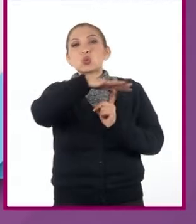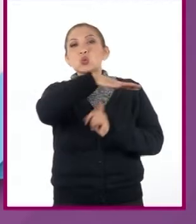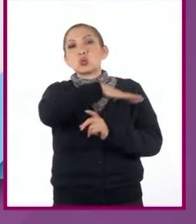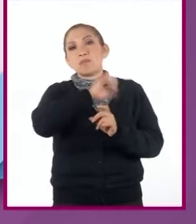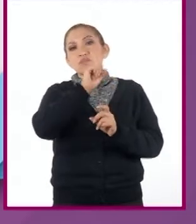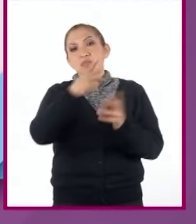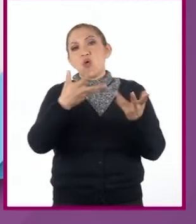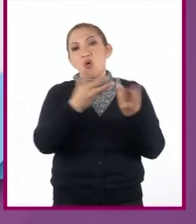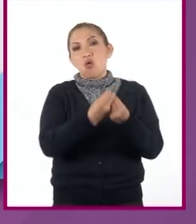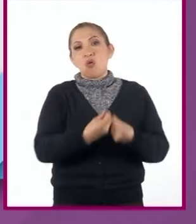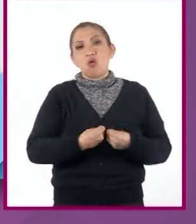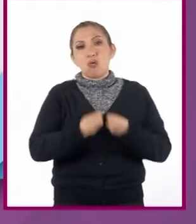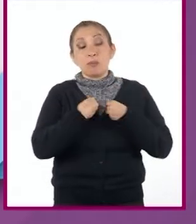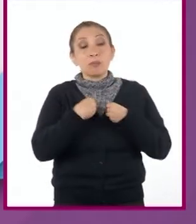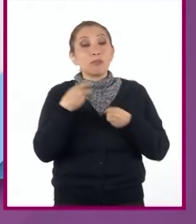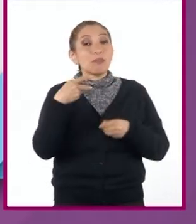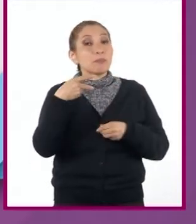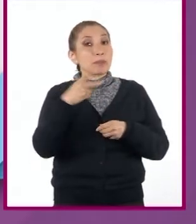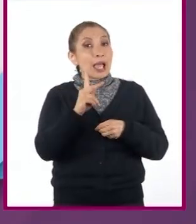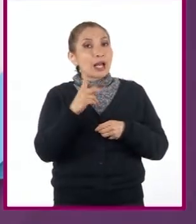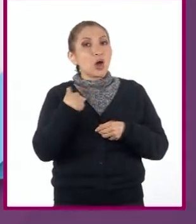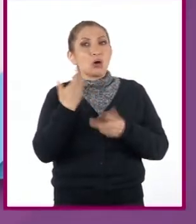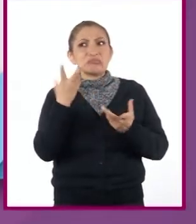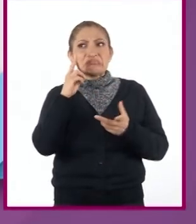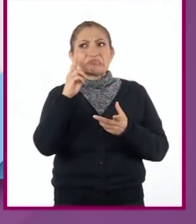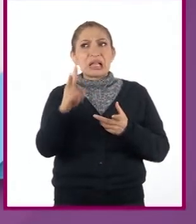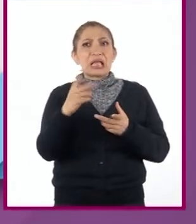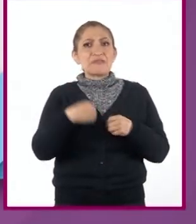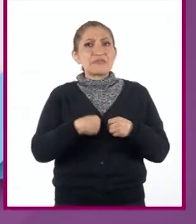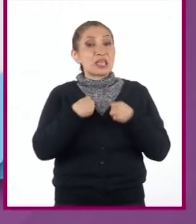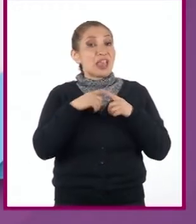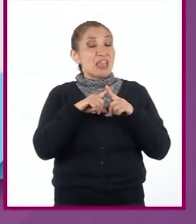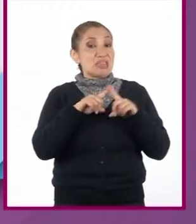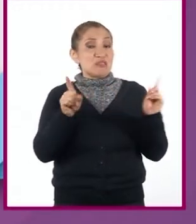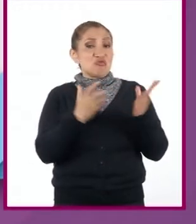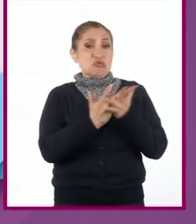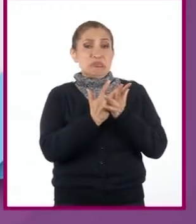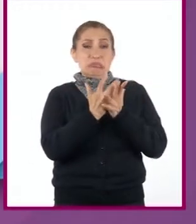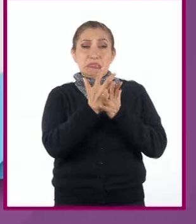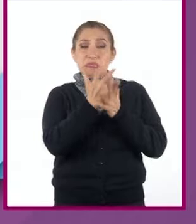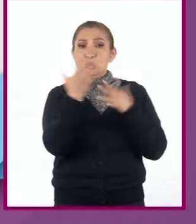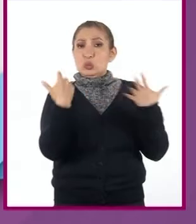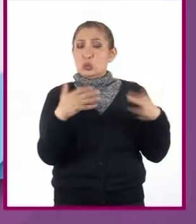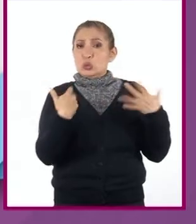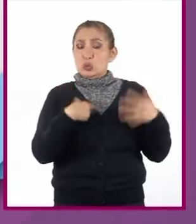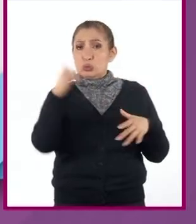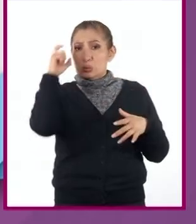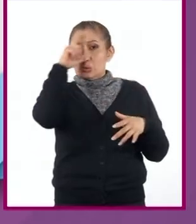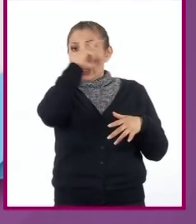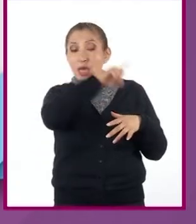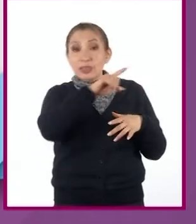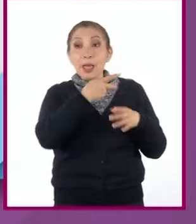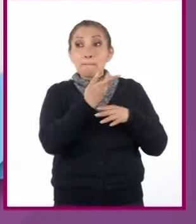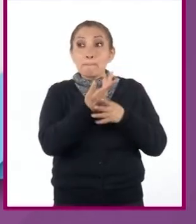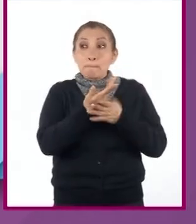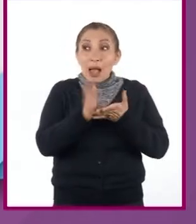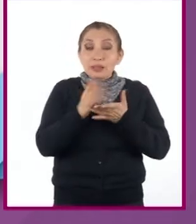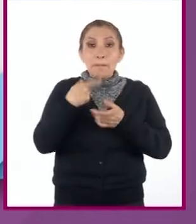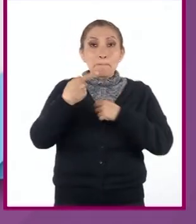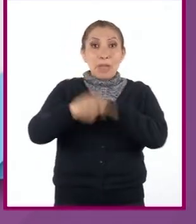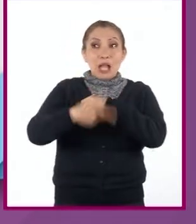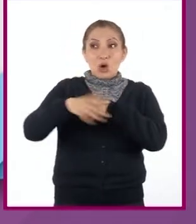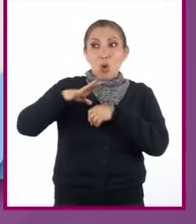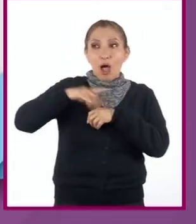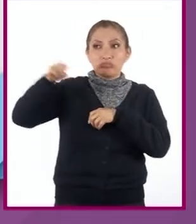cual formaba parte. Sin embargo, las condiciones de vida eran extremas, y si a eso le agregamos los peligros a los que se